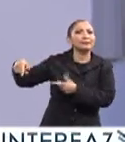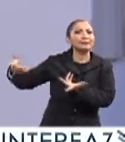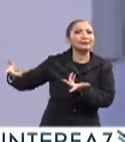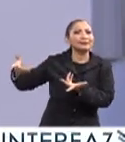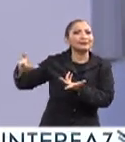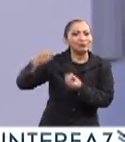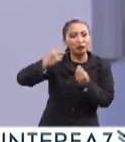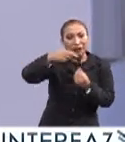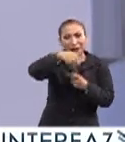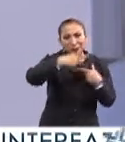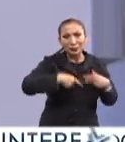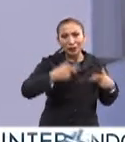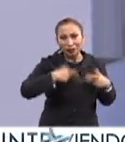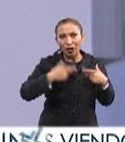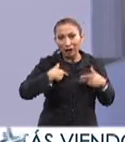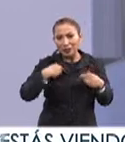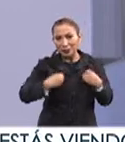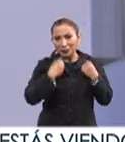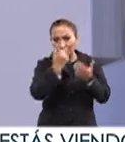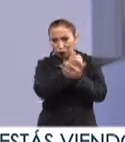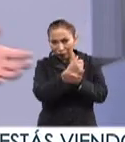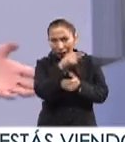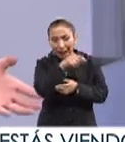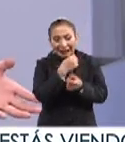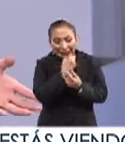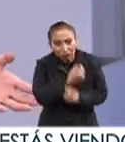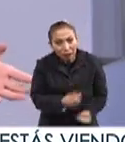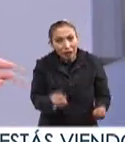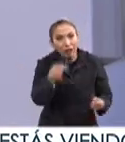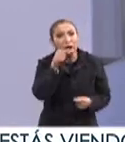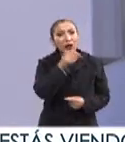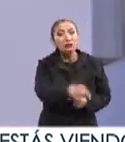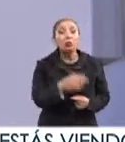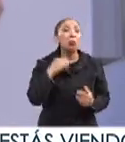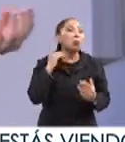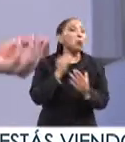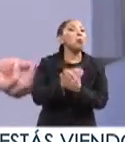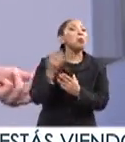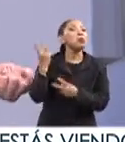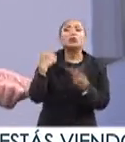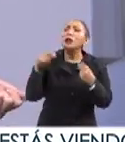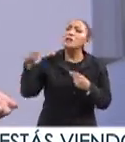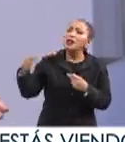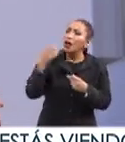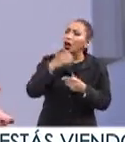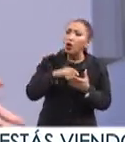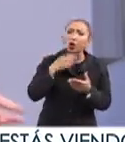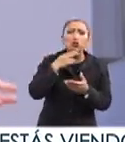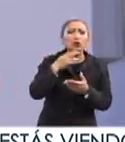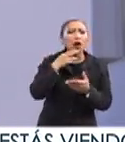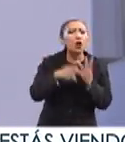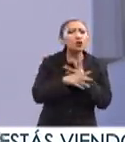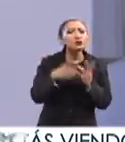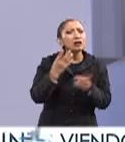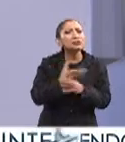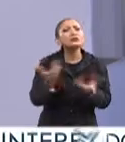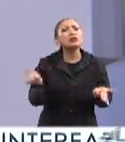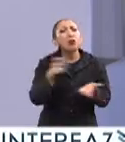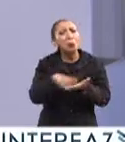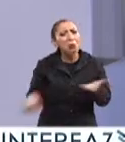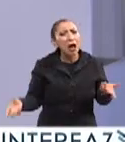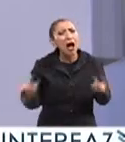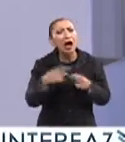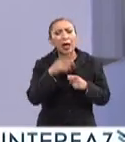que muchas de las personas que vivimos en grandes ciudades, los niños sobre todo, no saben de dónde vienen las cosas que utilizan, ¿no? No saben de dónde